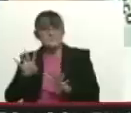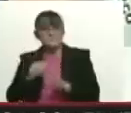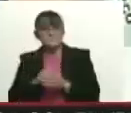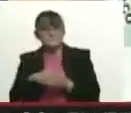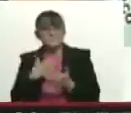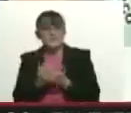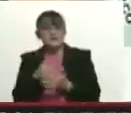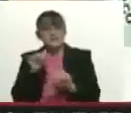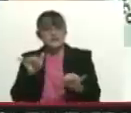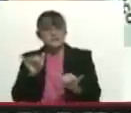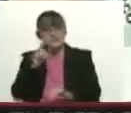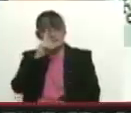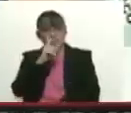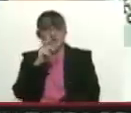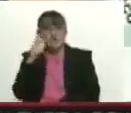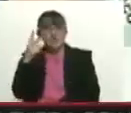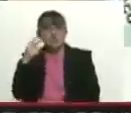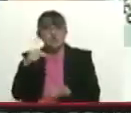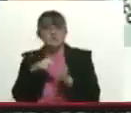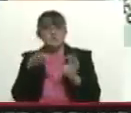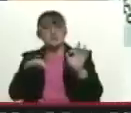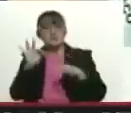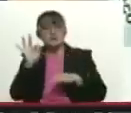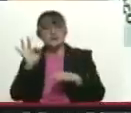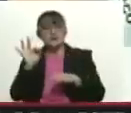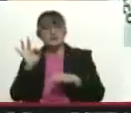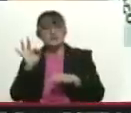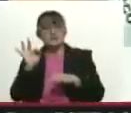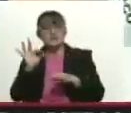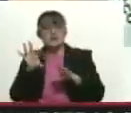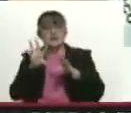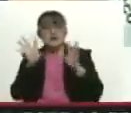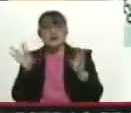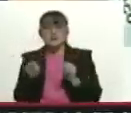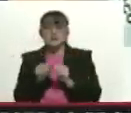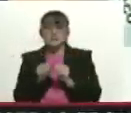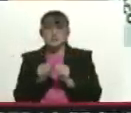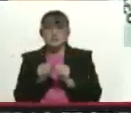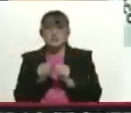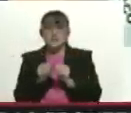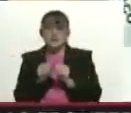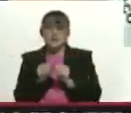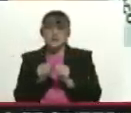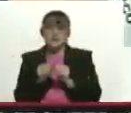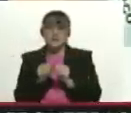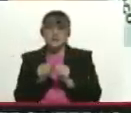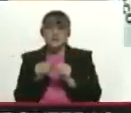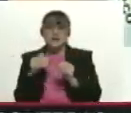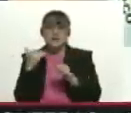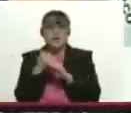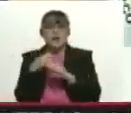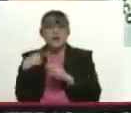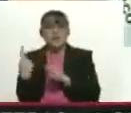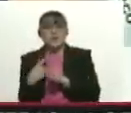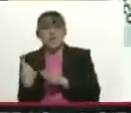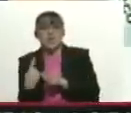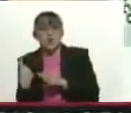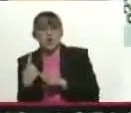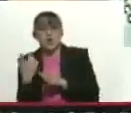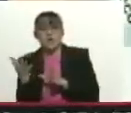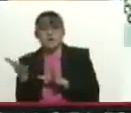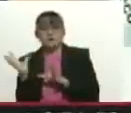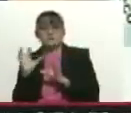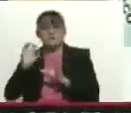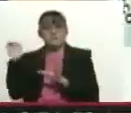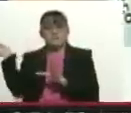hasta ese año 2013. Lo resumieron. Es como que en una licuadora metieron todos los planes